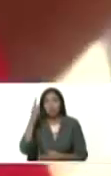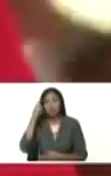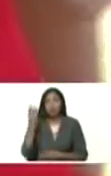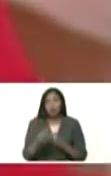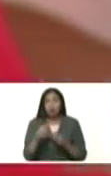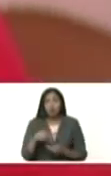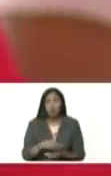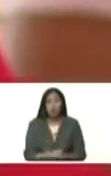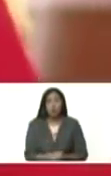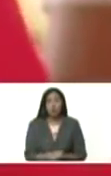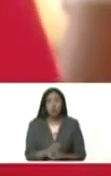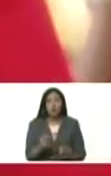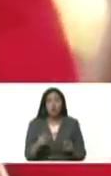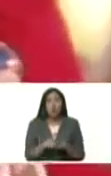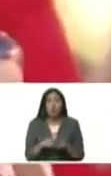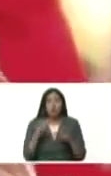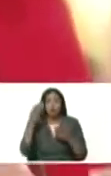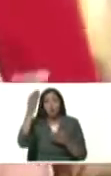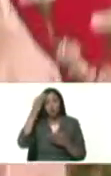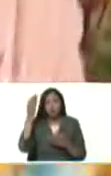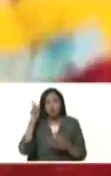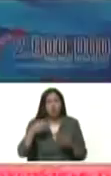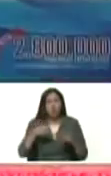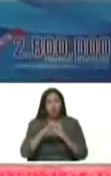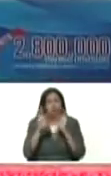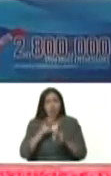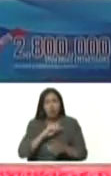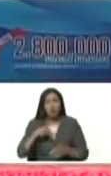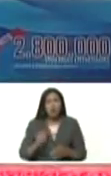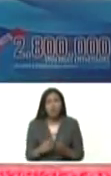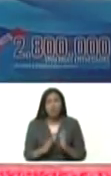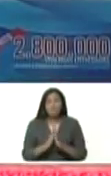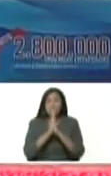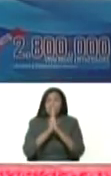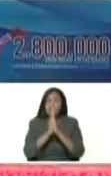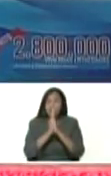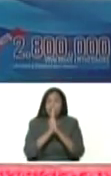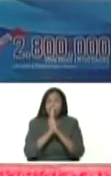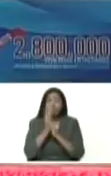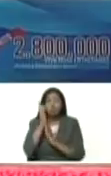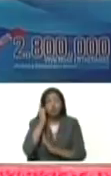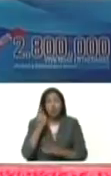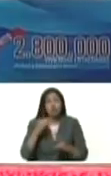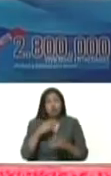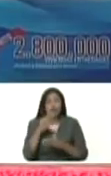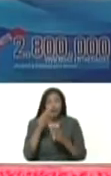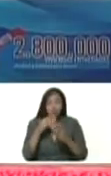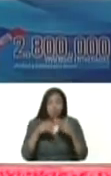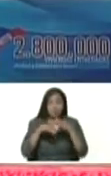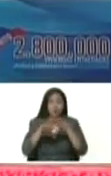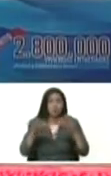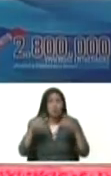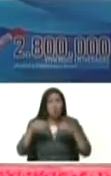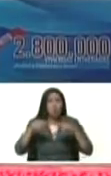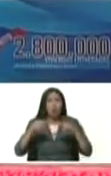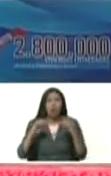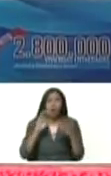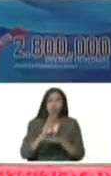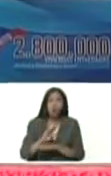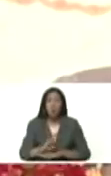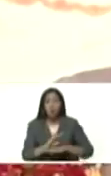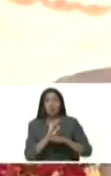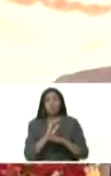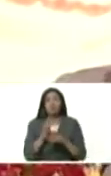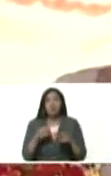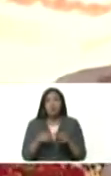el día de la coronación canónica de nuestra Virgen de Coromoto, para que lo bendiga, para que lo cubra con su manto, lo proteja